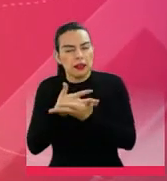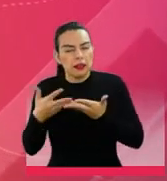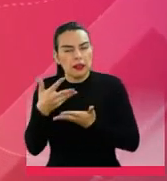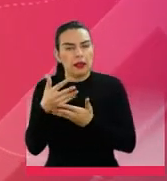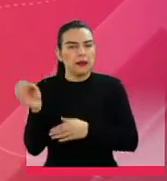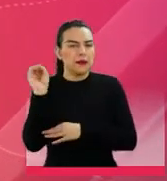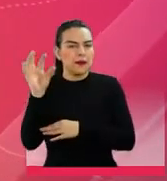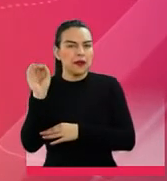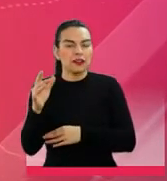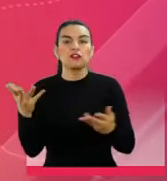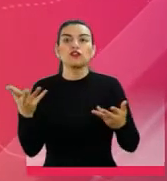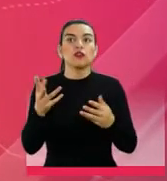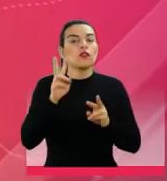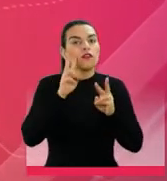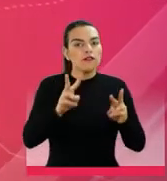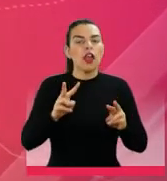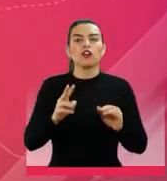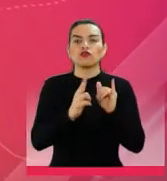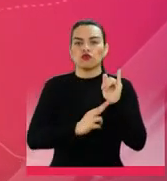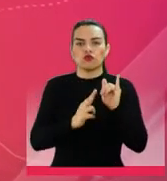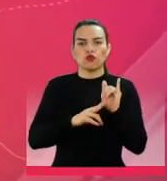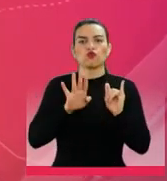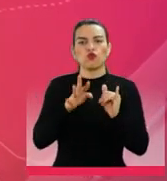de la comisión legal para la equidad de la mujer